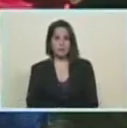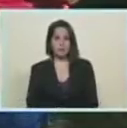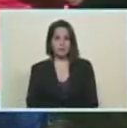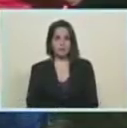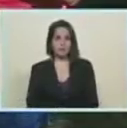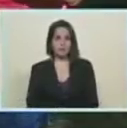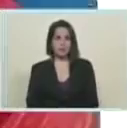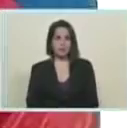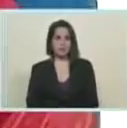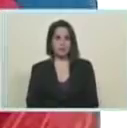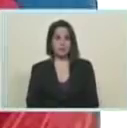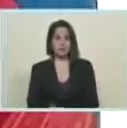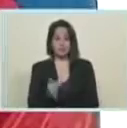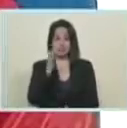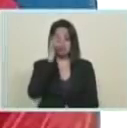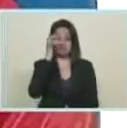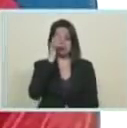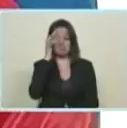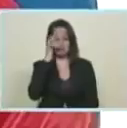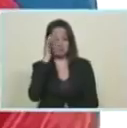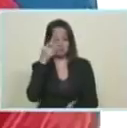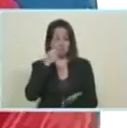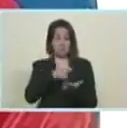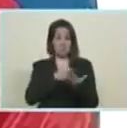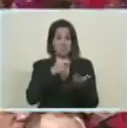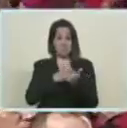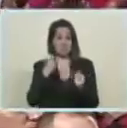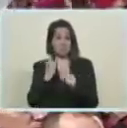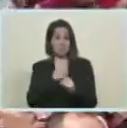Y había una meritocracia.